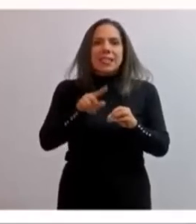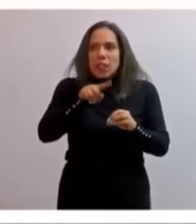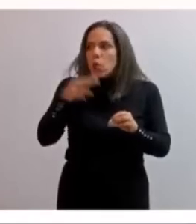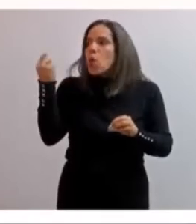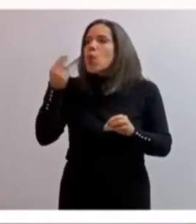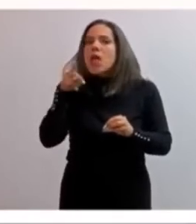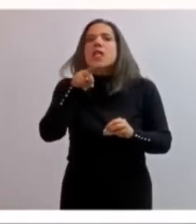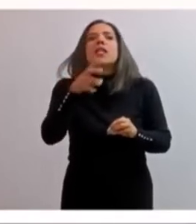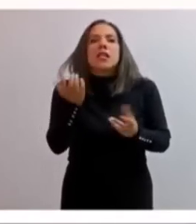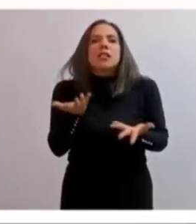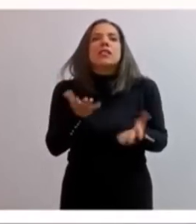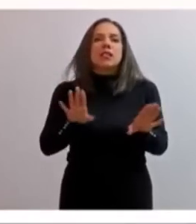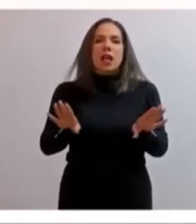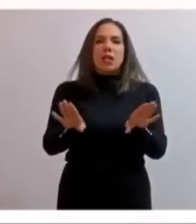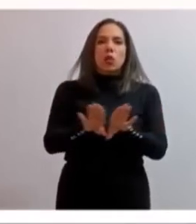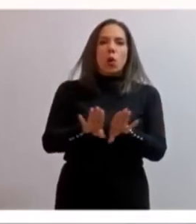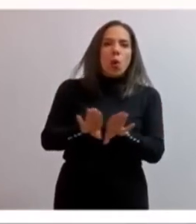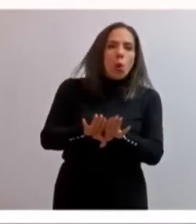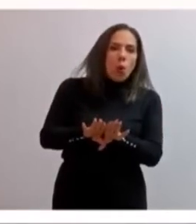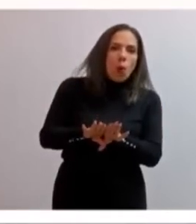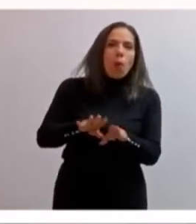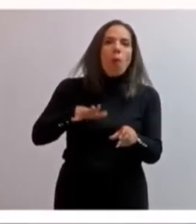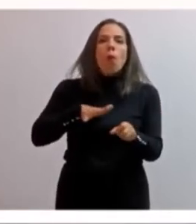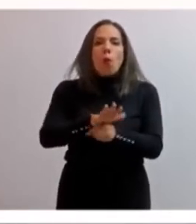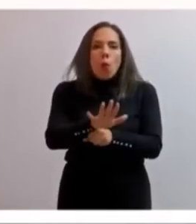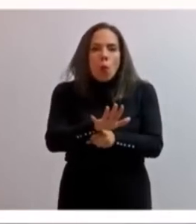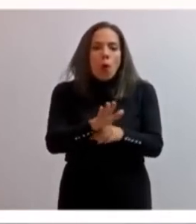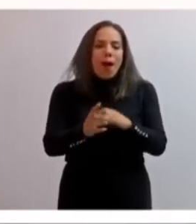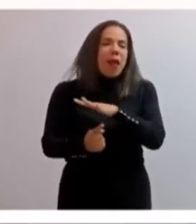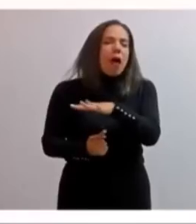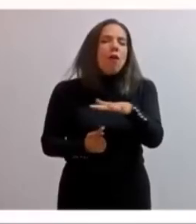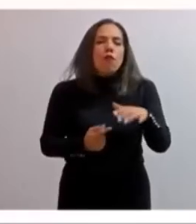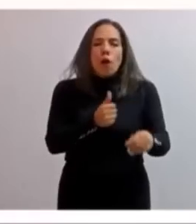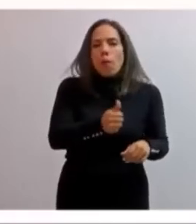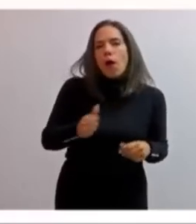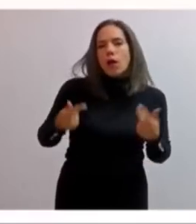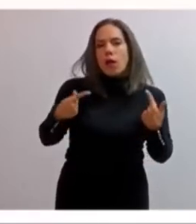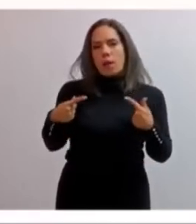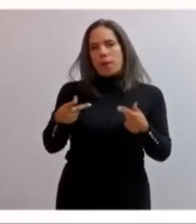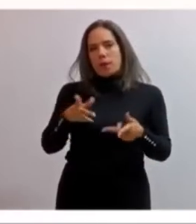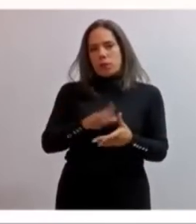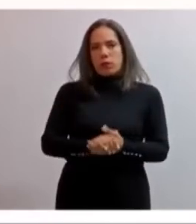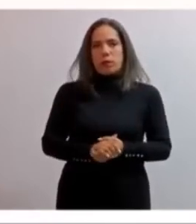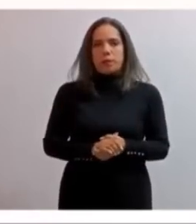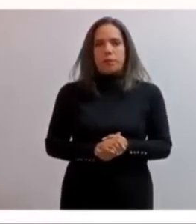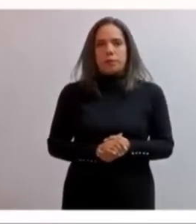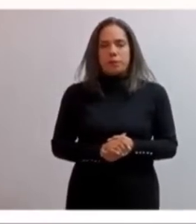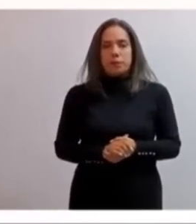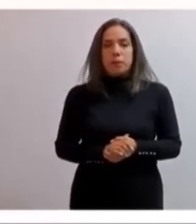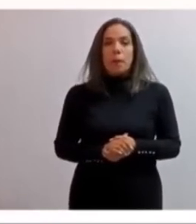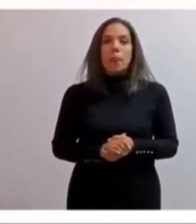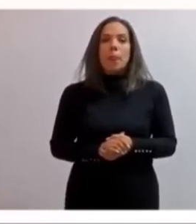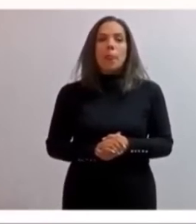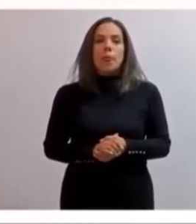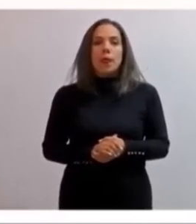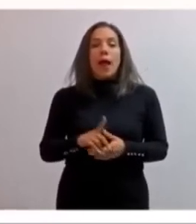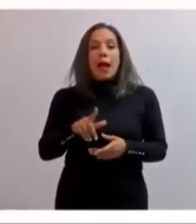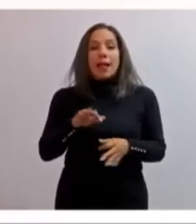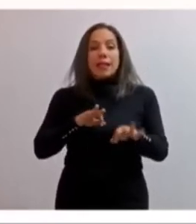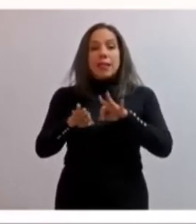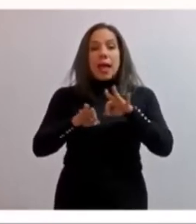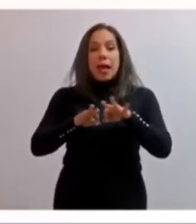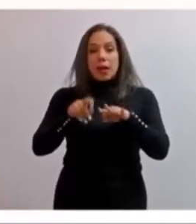necesidades de cada contexto. Y lo que dice en la página 155, específicamente dice, el trabajo